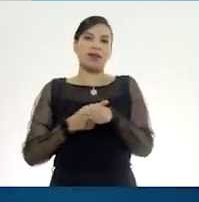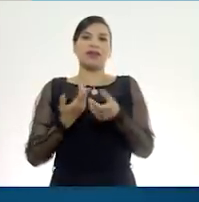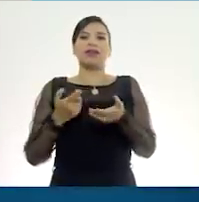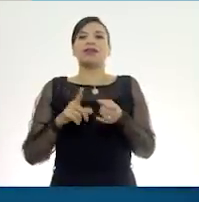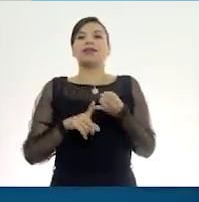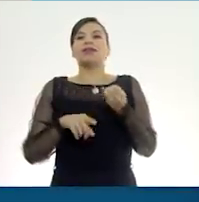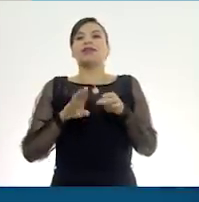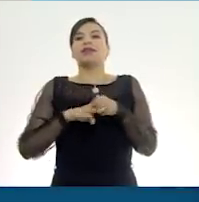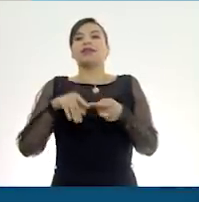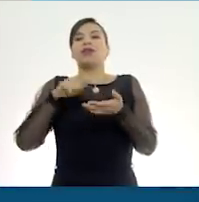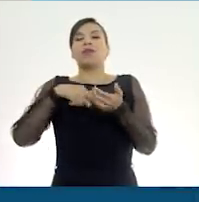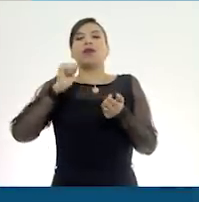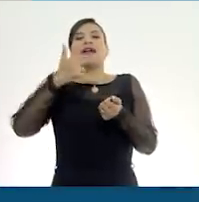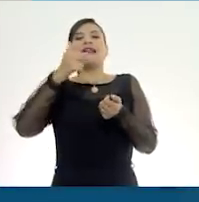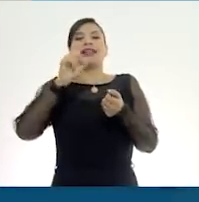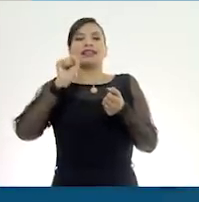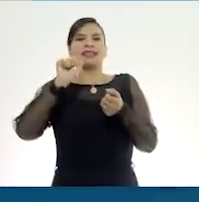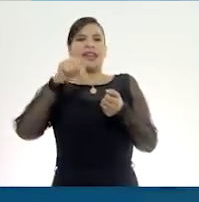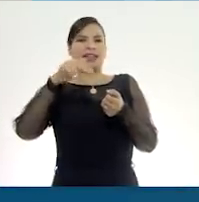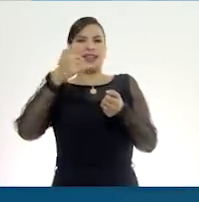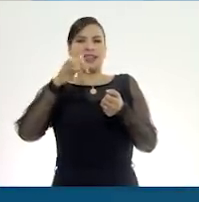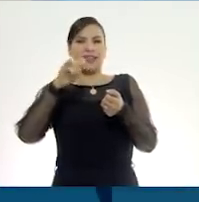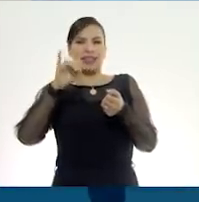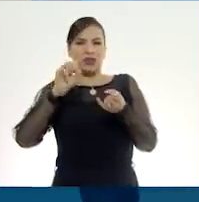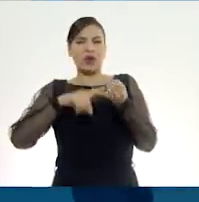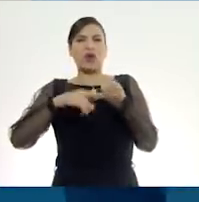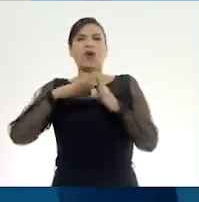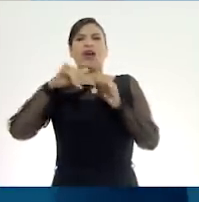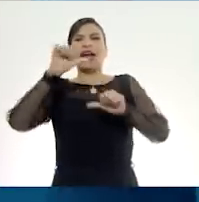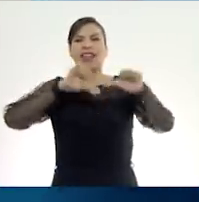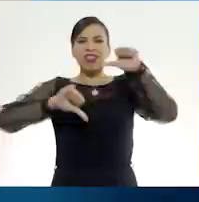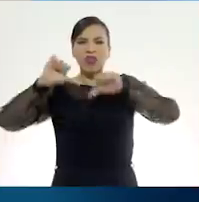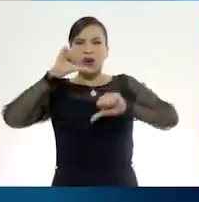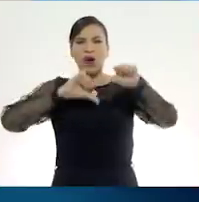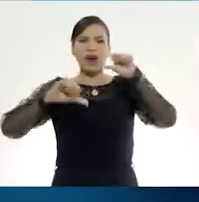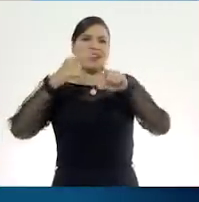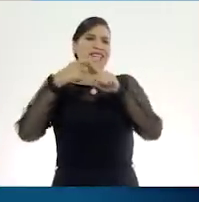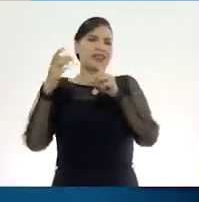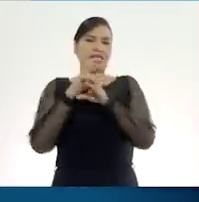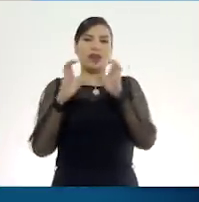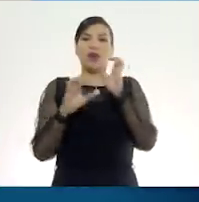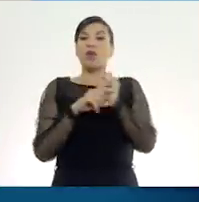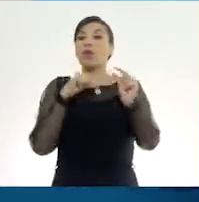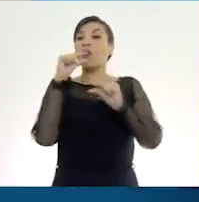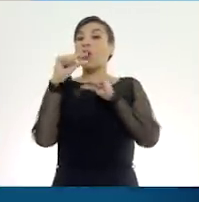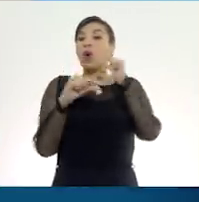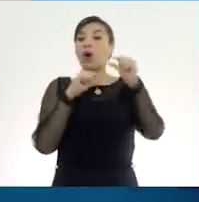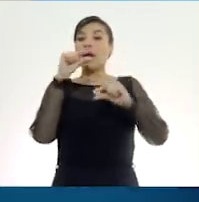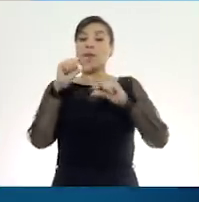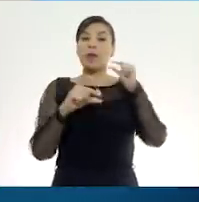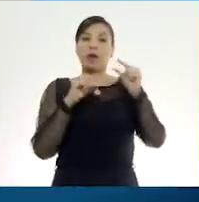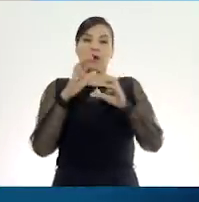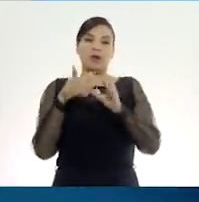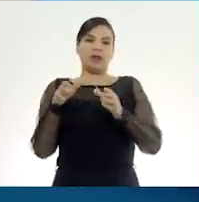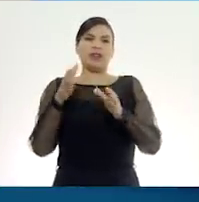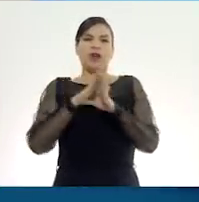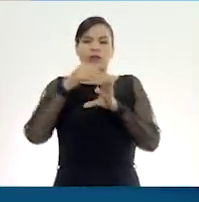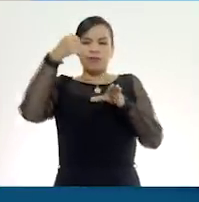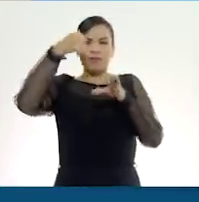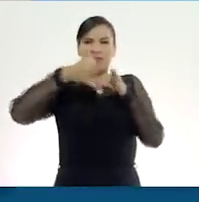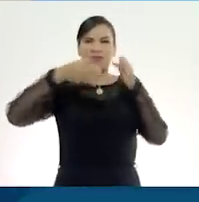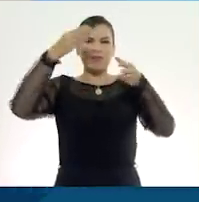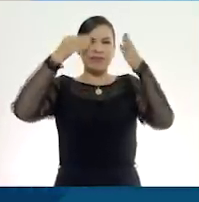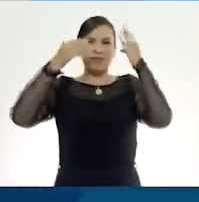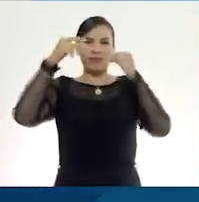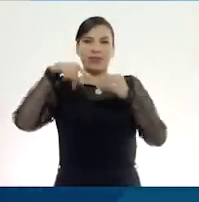las habas de San Ignacio o los atoles, ¿no? Entonces, poco a poco, este tipo de conocimientos fueron